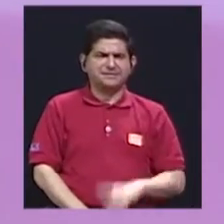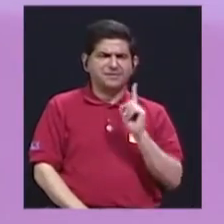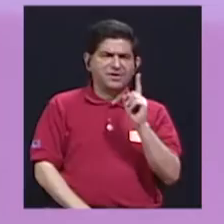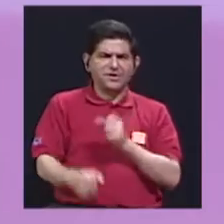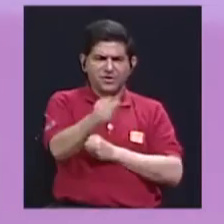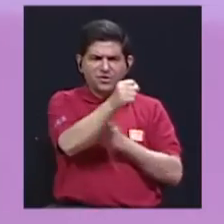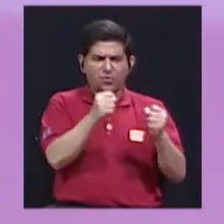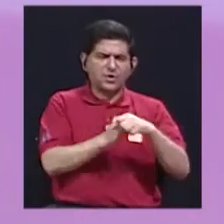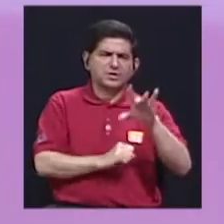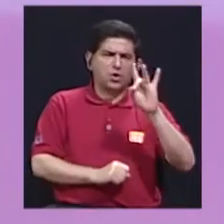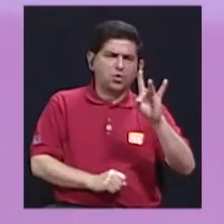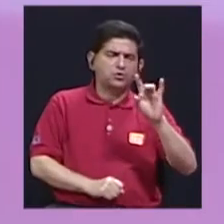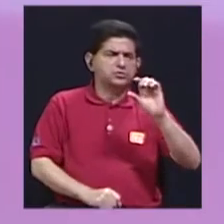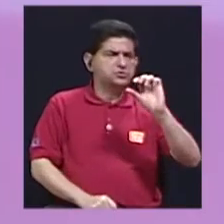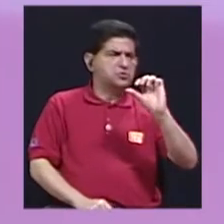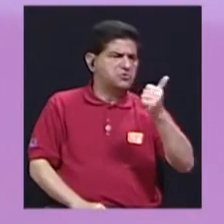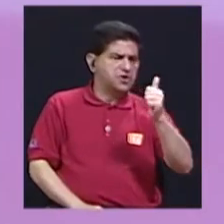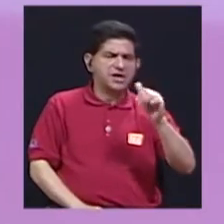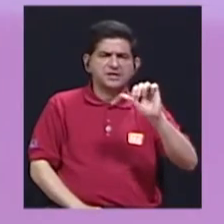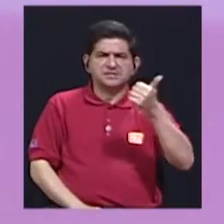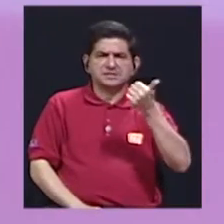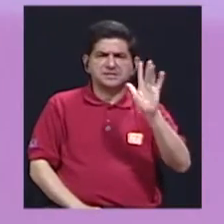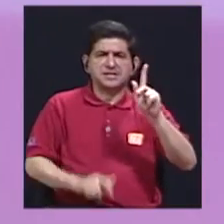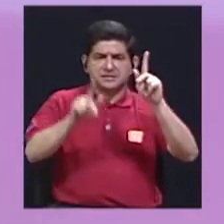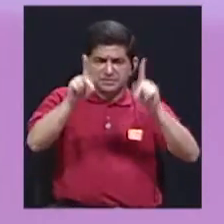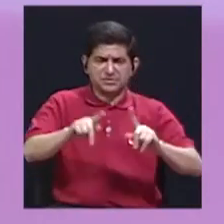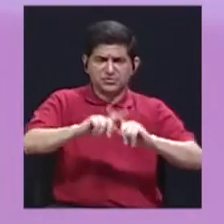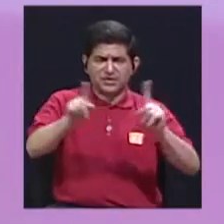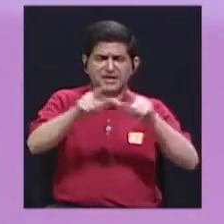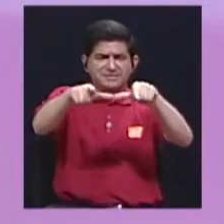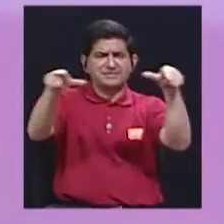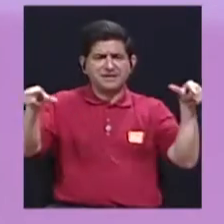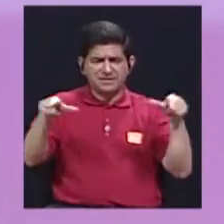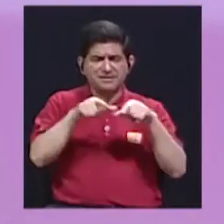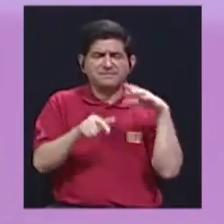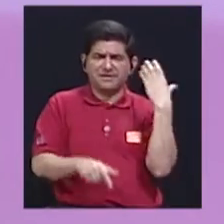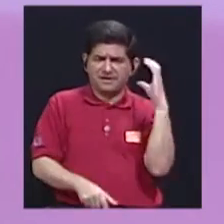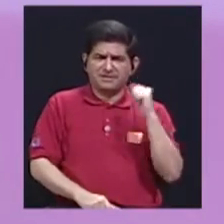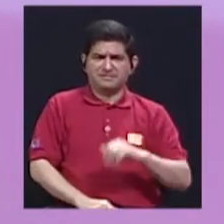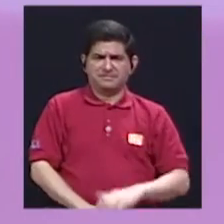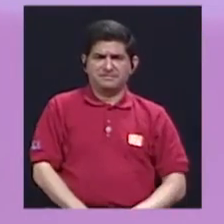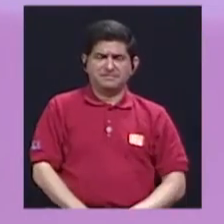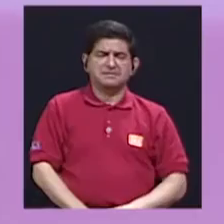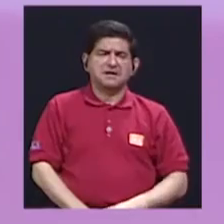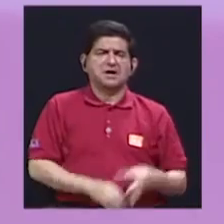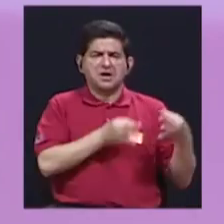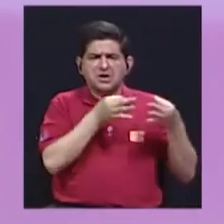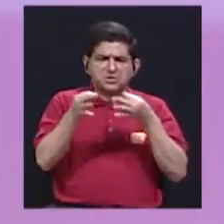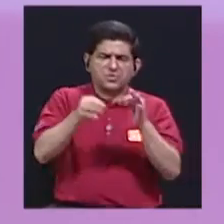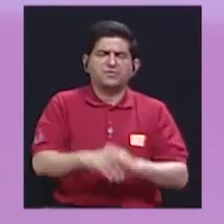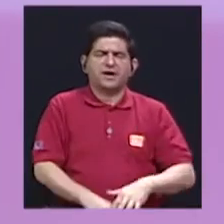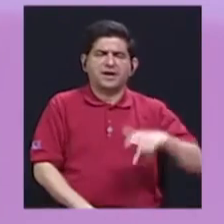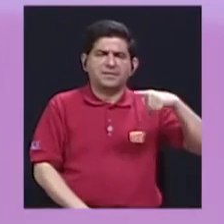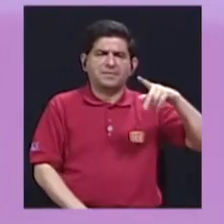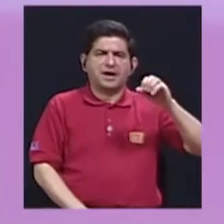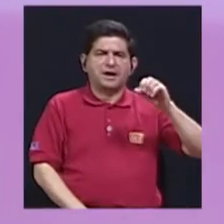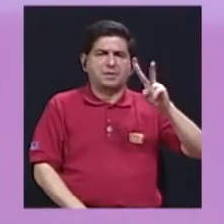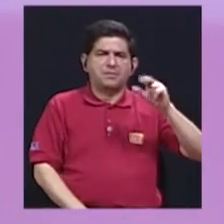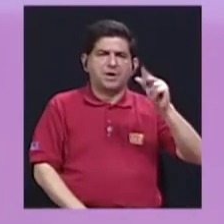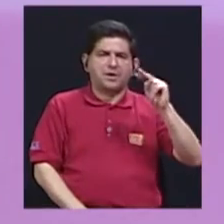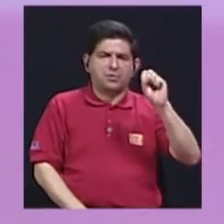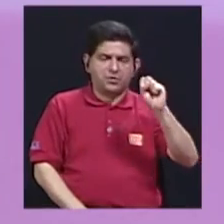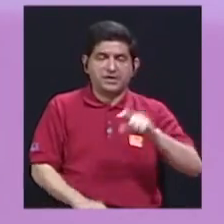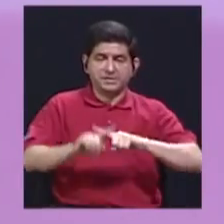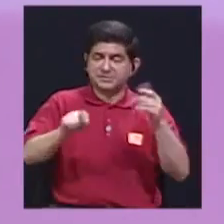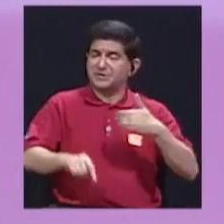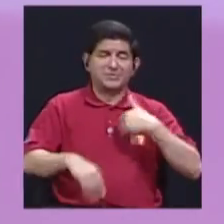8 10 15 encontramos de diferentes lugares de cartago de turrialba de pavones y que no llega a la